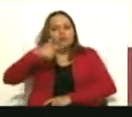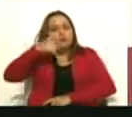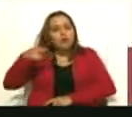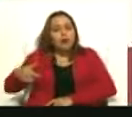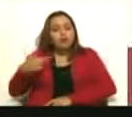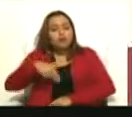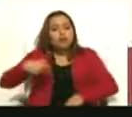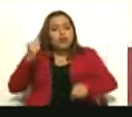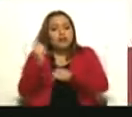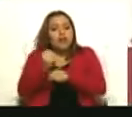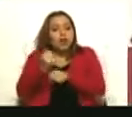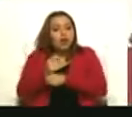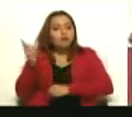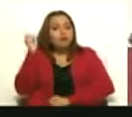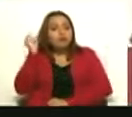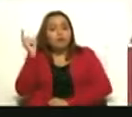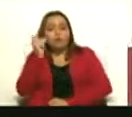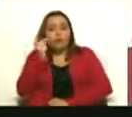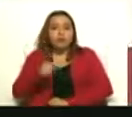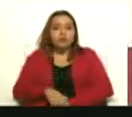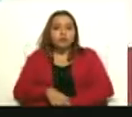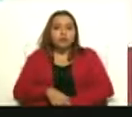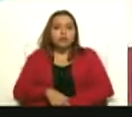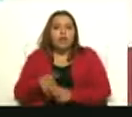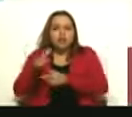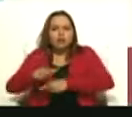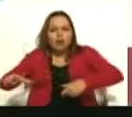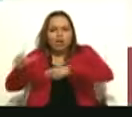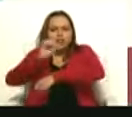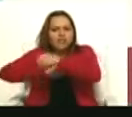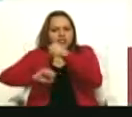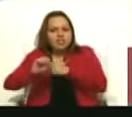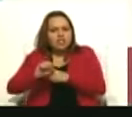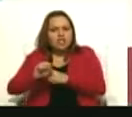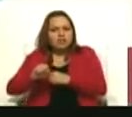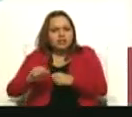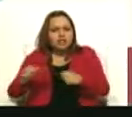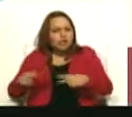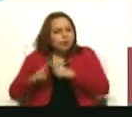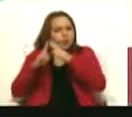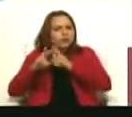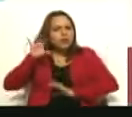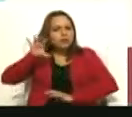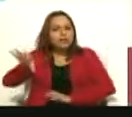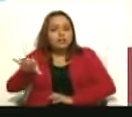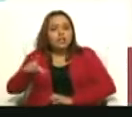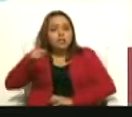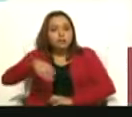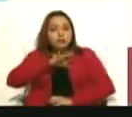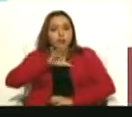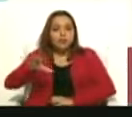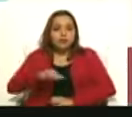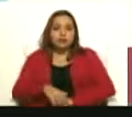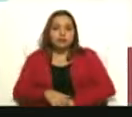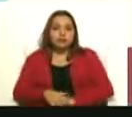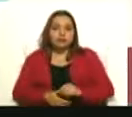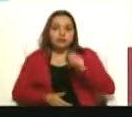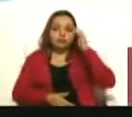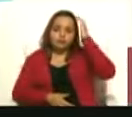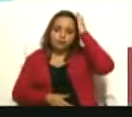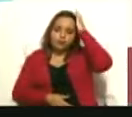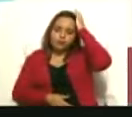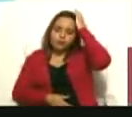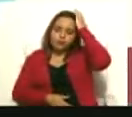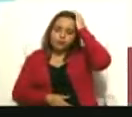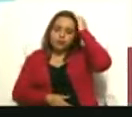nuestros trabajadores, nuestras trabajadoras. Son espacios de defensa común de la patria y de la soberanía. Y antes de